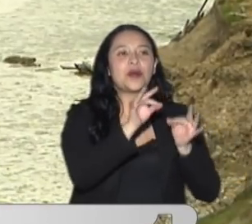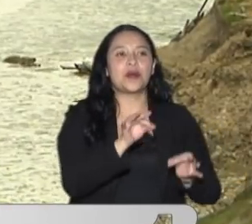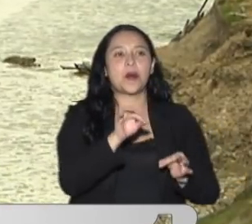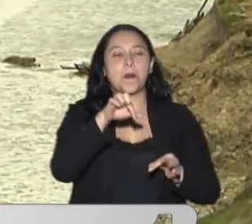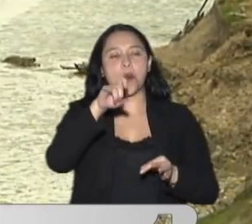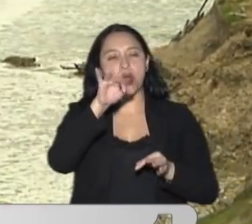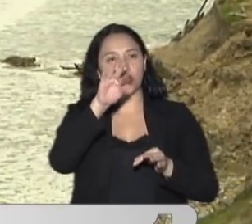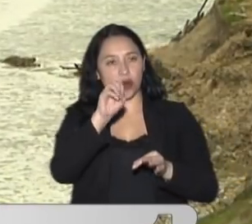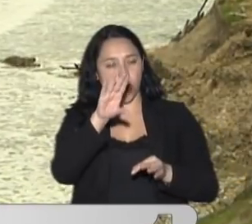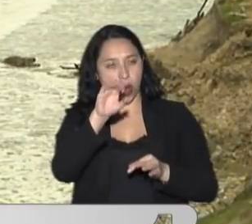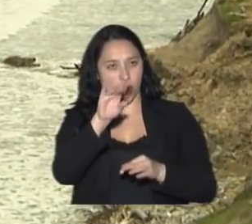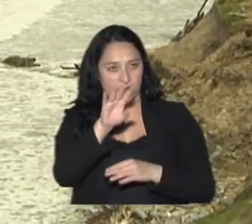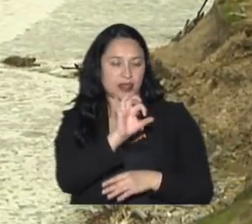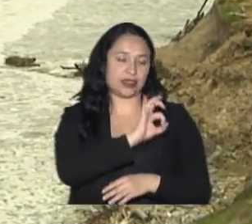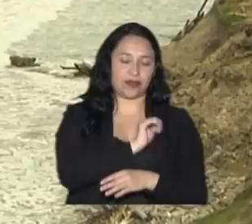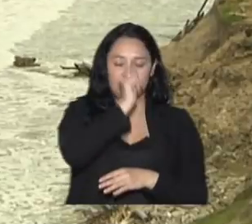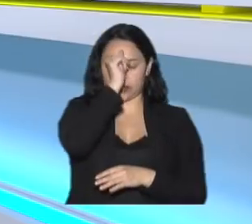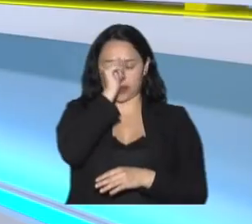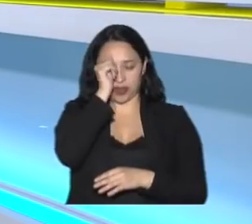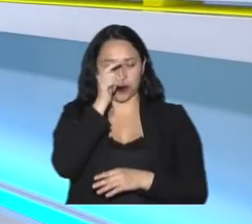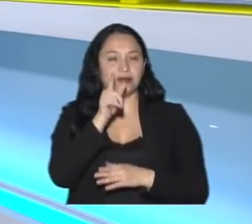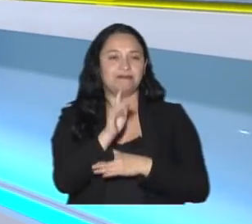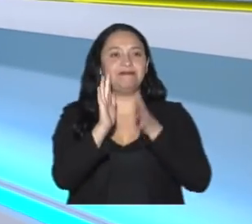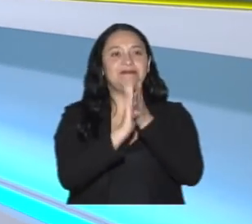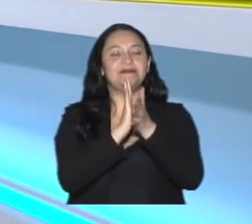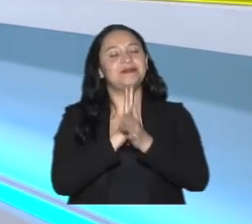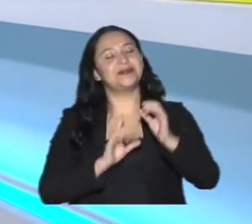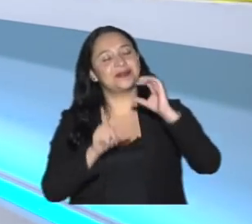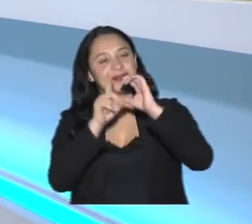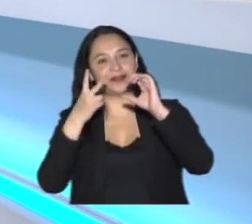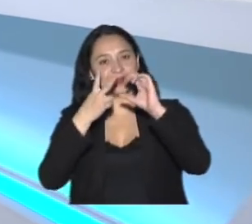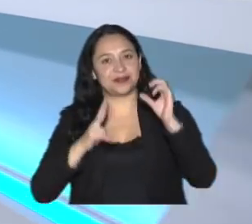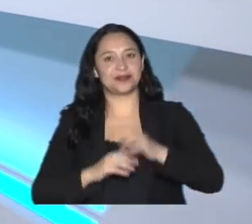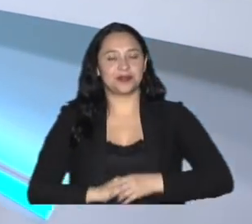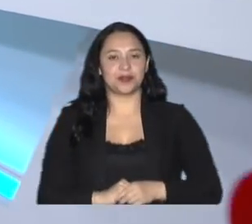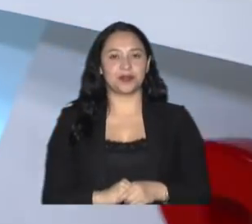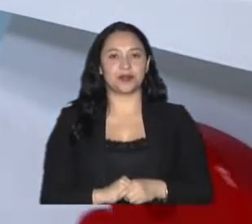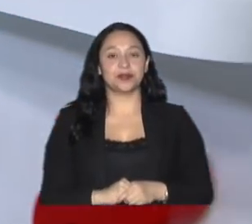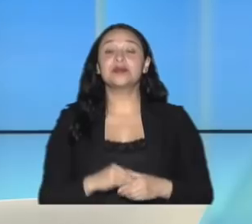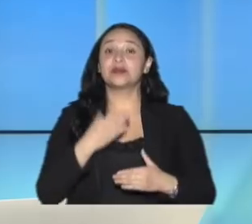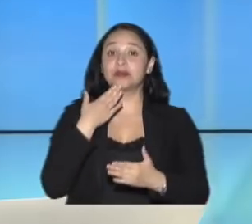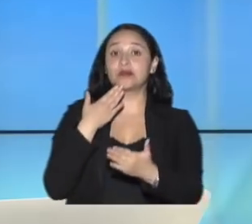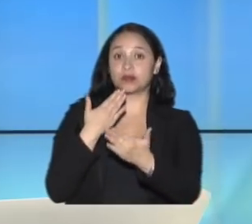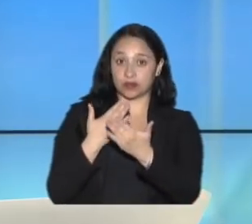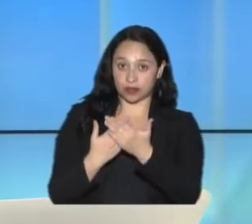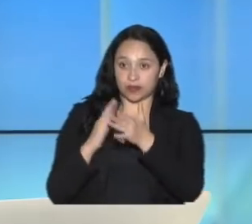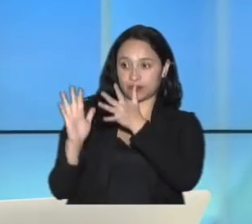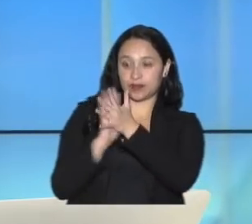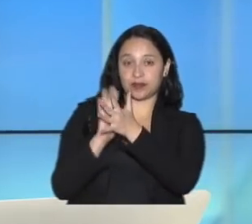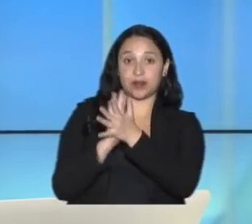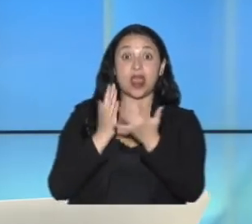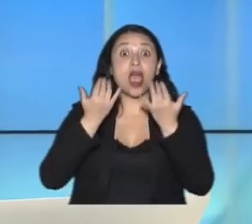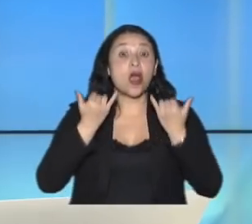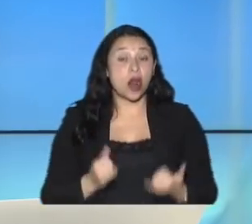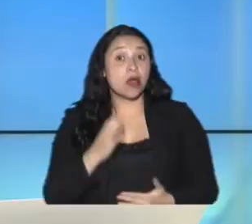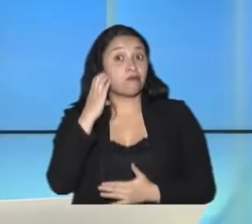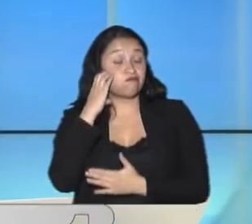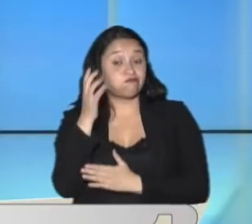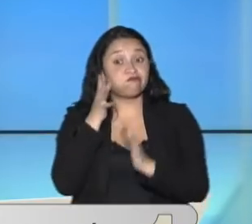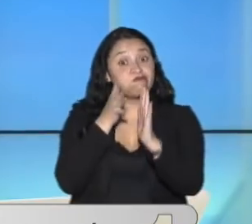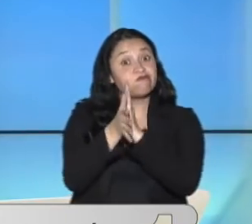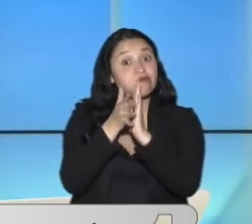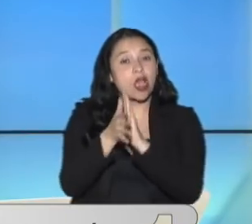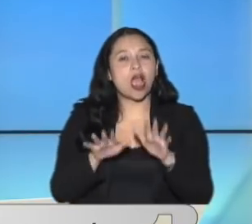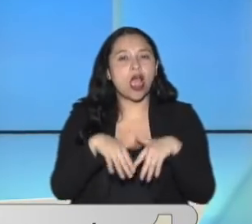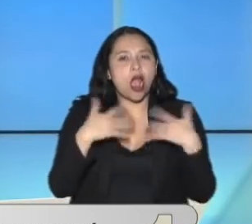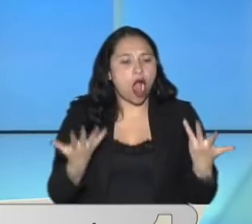Noticias desde Puerto Colombia Atlántico con Jorge Castro, Noticentro 1, CMI. Jorge, muchas gracias por su información y volvemos a esta hora con la información